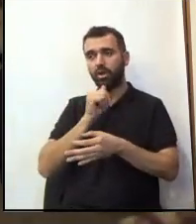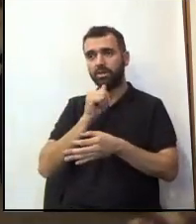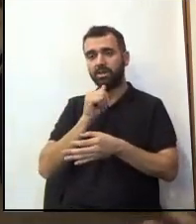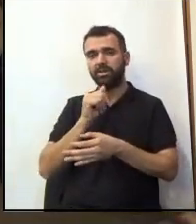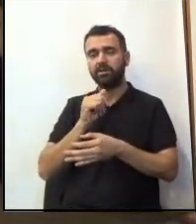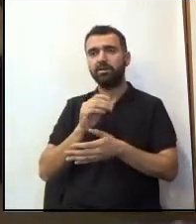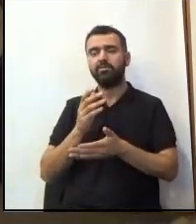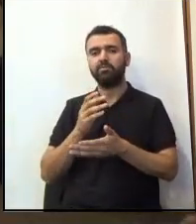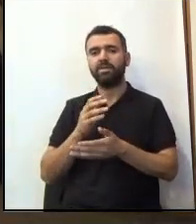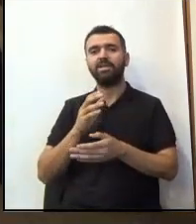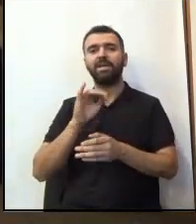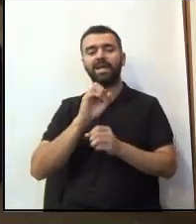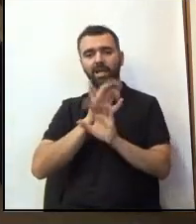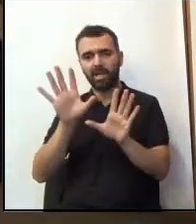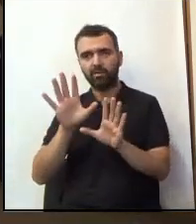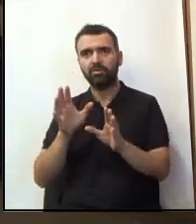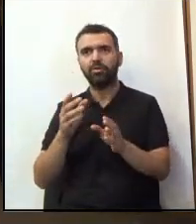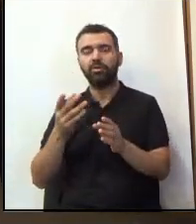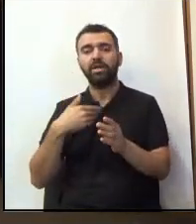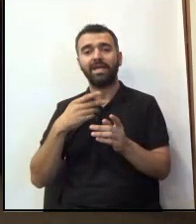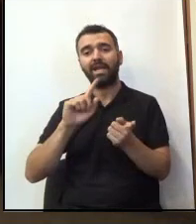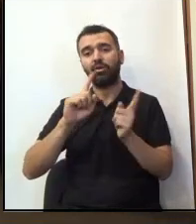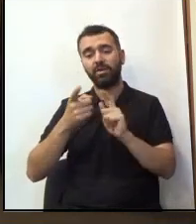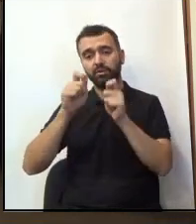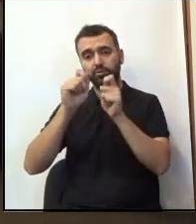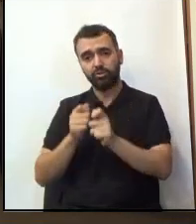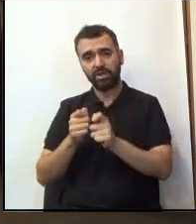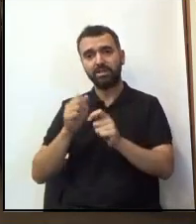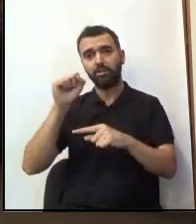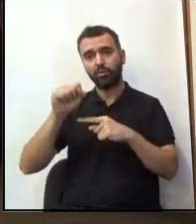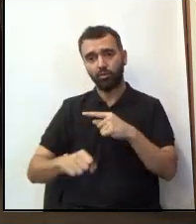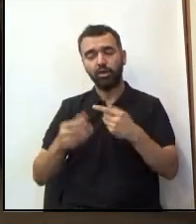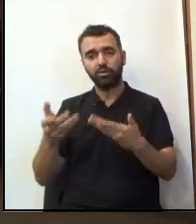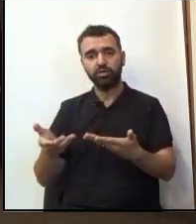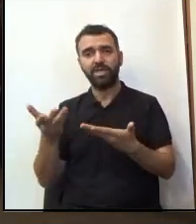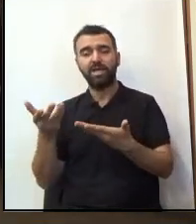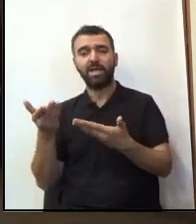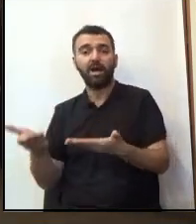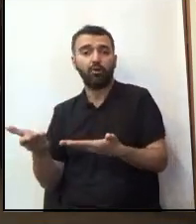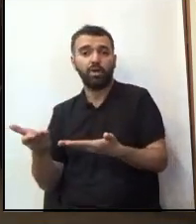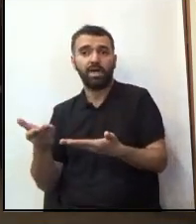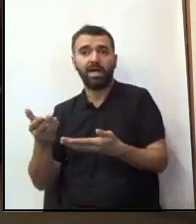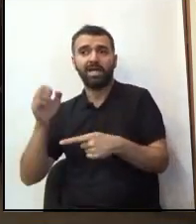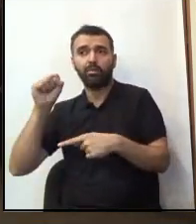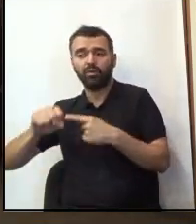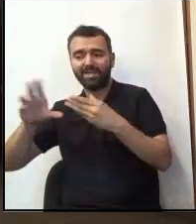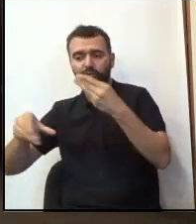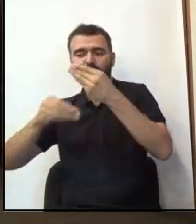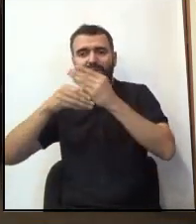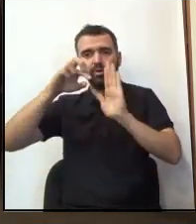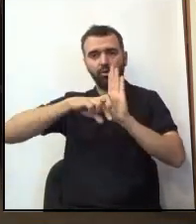Claro, lo que pasa es que en la modificación presupuestaria eso se aprobó, entonces ahora nos falta aprobar el suplemento programa, la